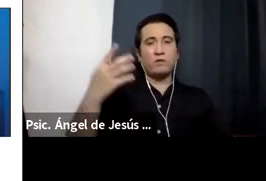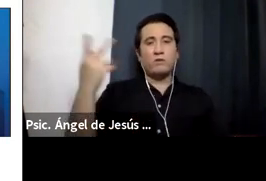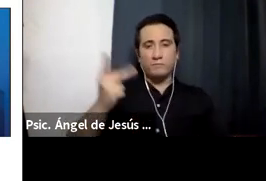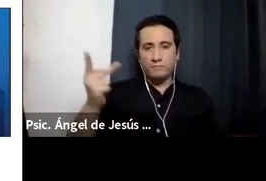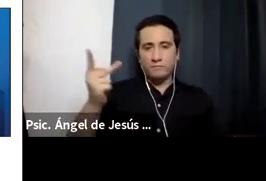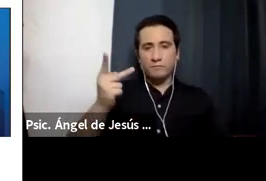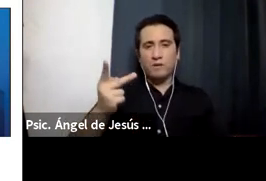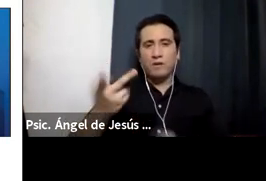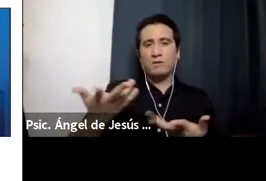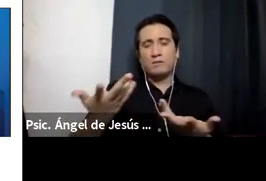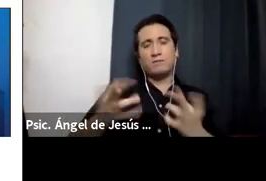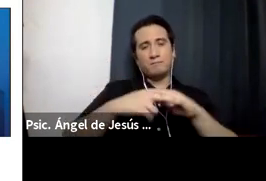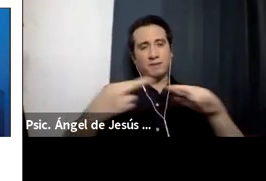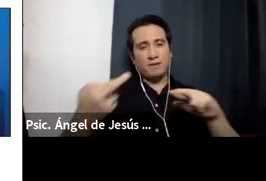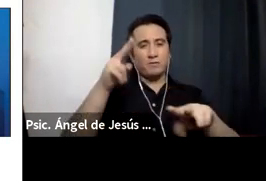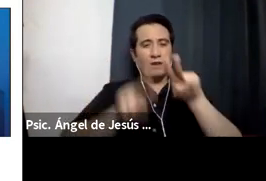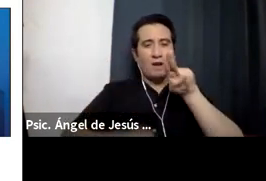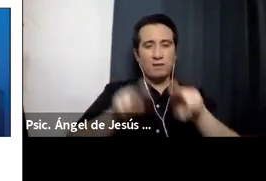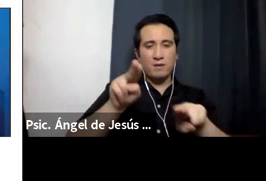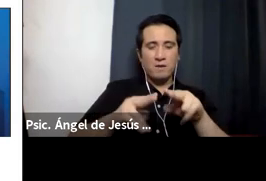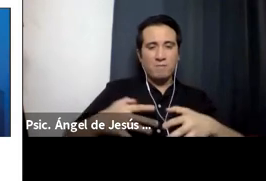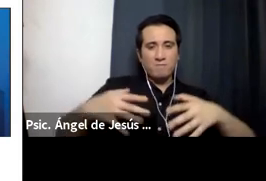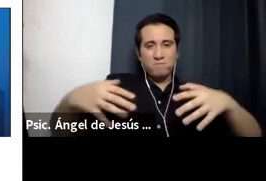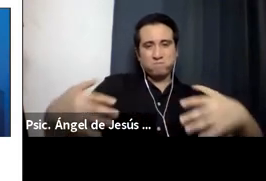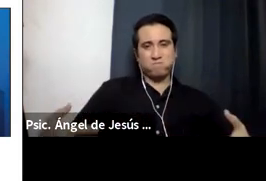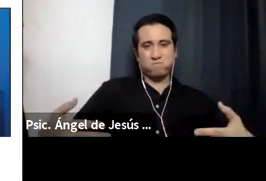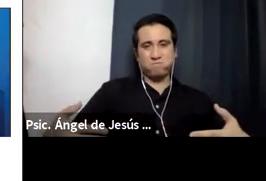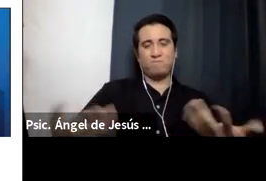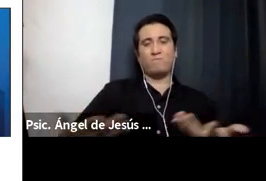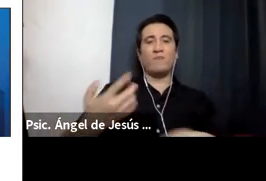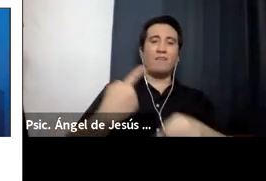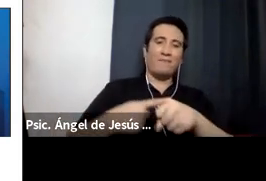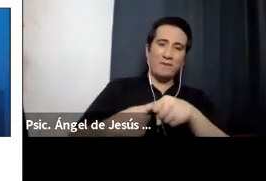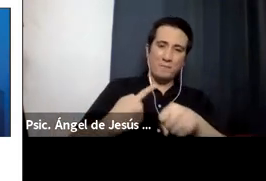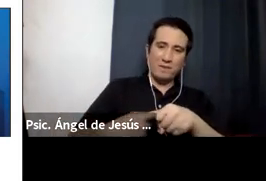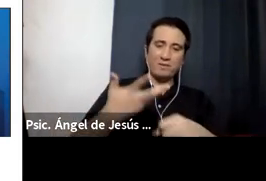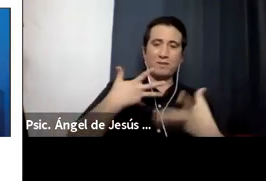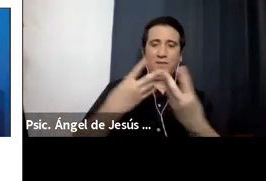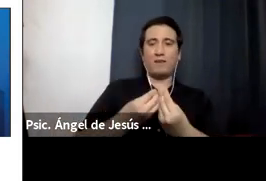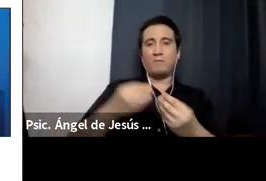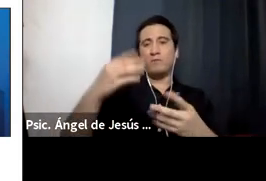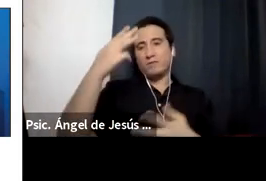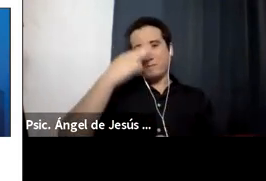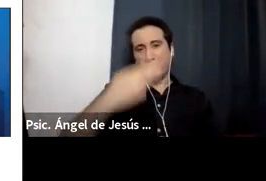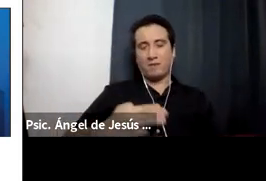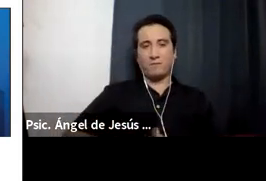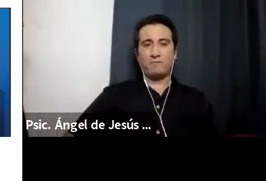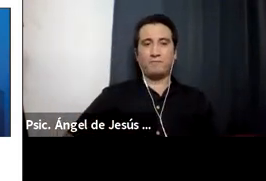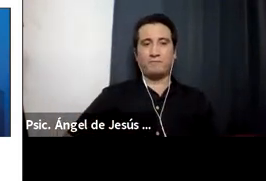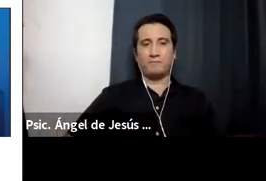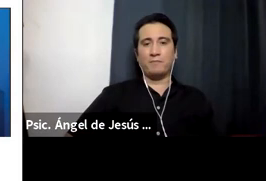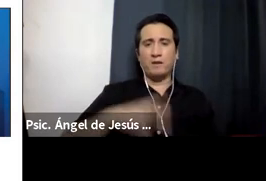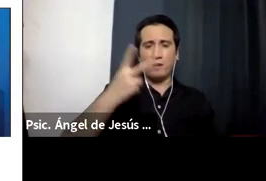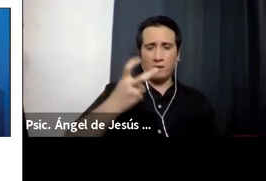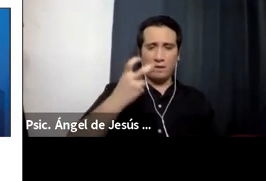va ligado al nivel de sobrepeso y obesidad y de enfermedades crónicas que tenemos en México. En esta gráfica